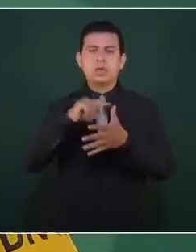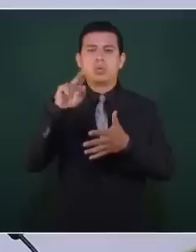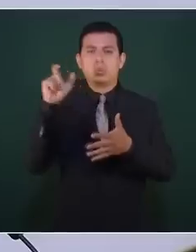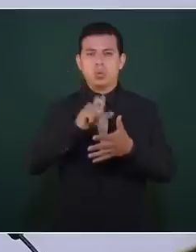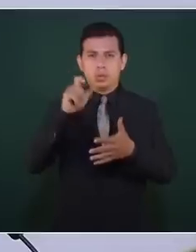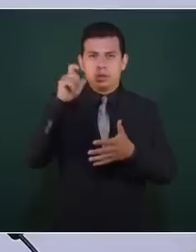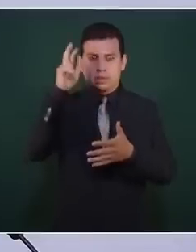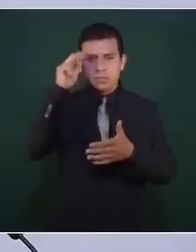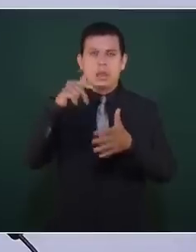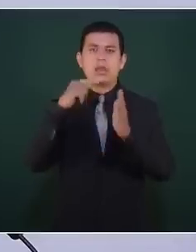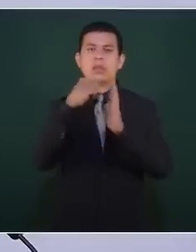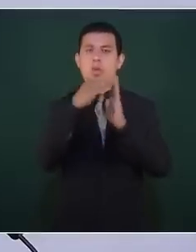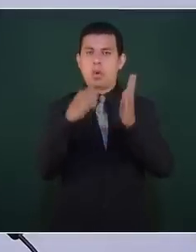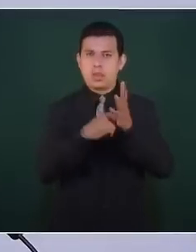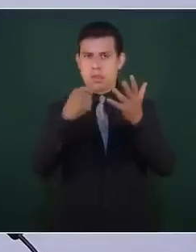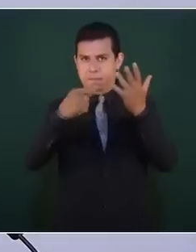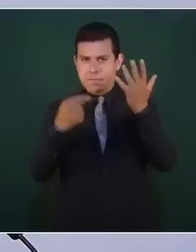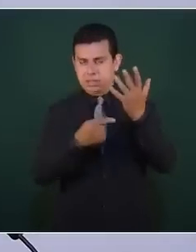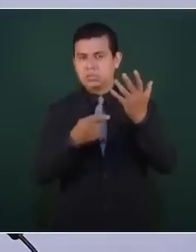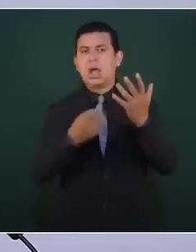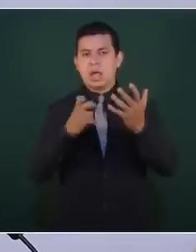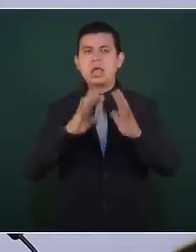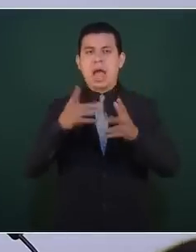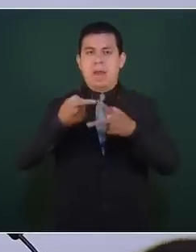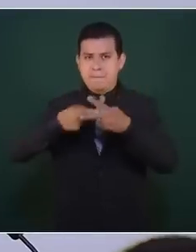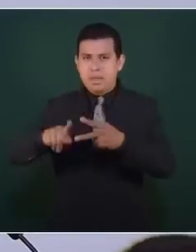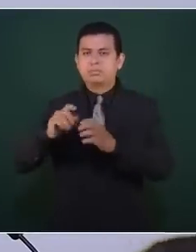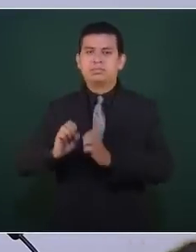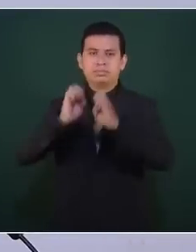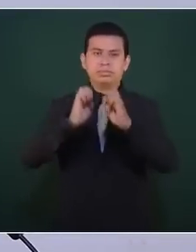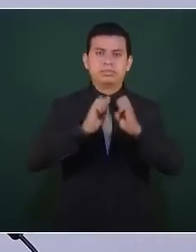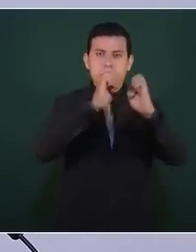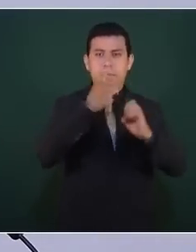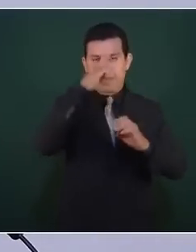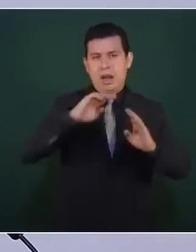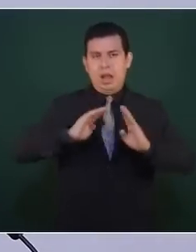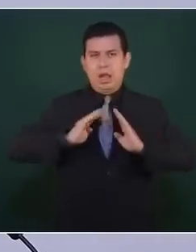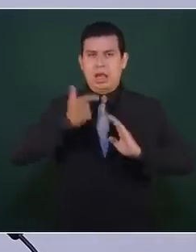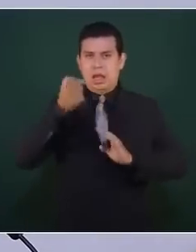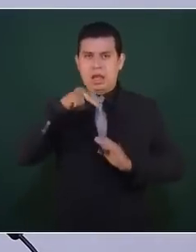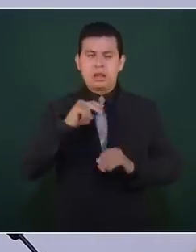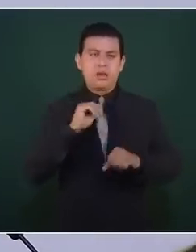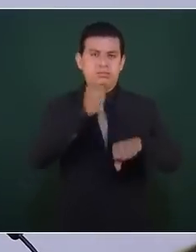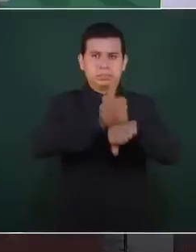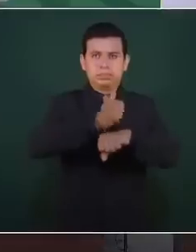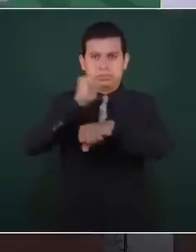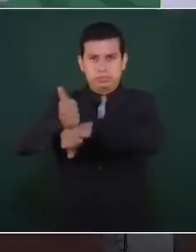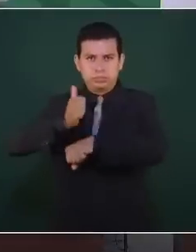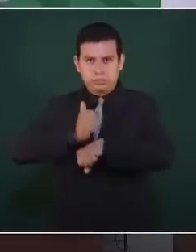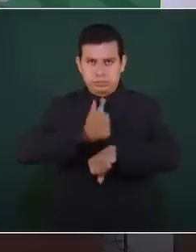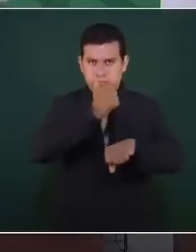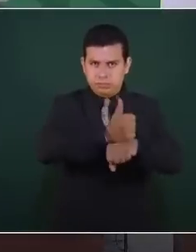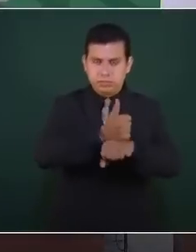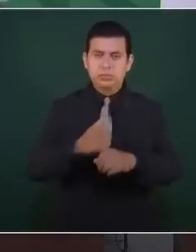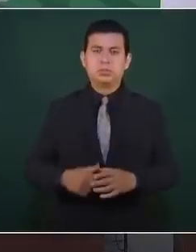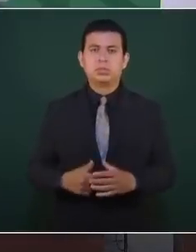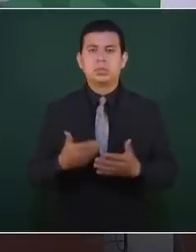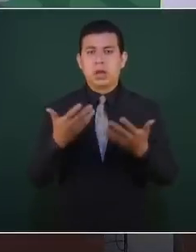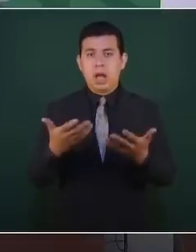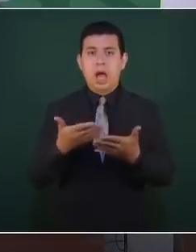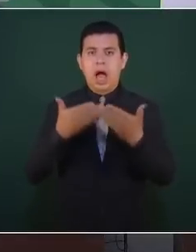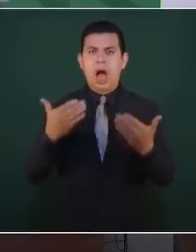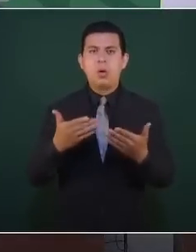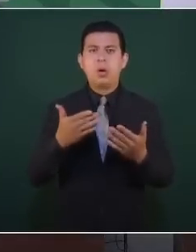Tehuantepec. Son los proyectos de construcción de la Guardia Nacional. En cuanto a resultados de las fuerzas